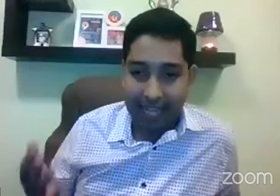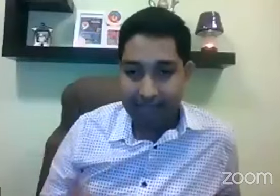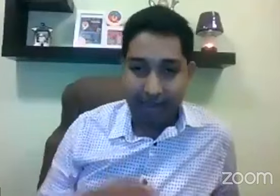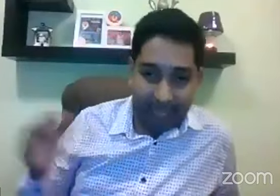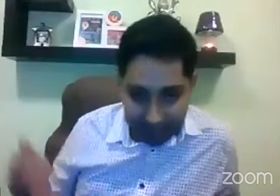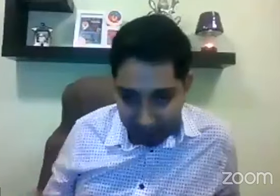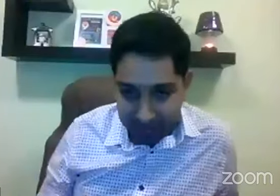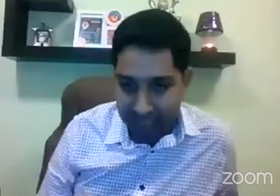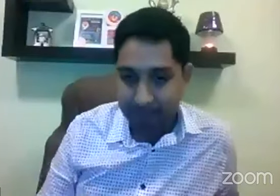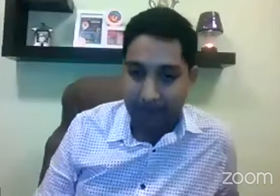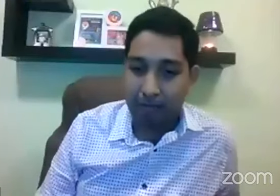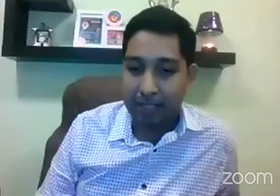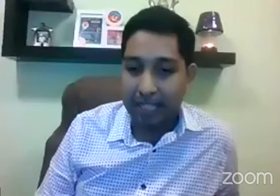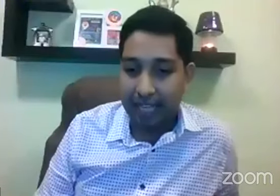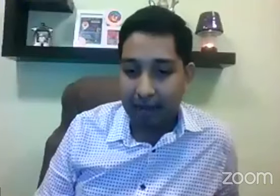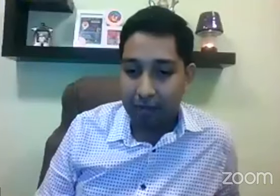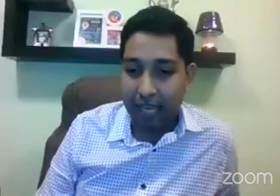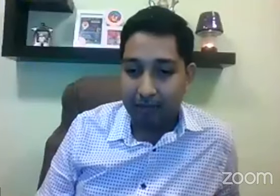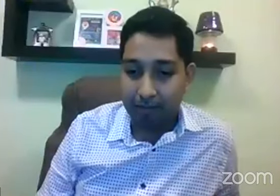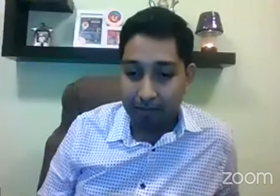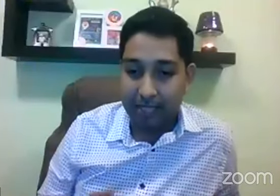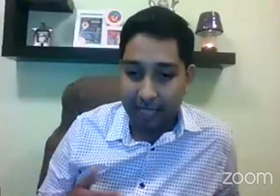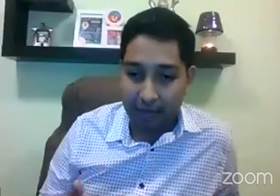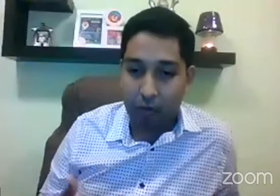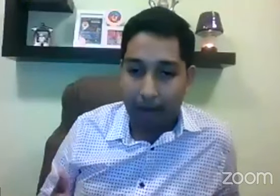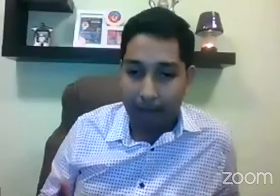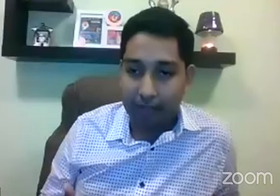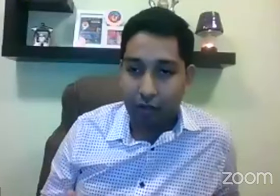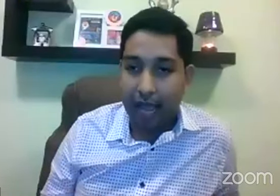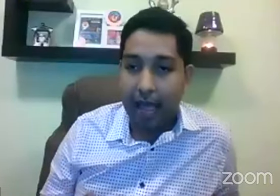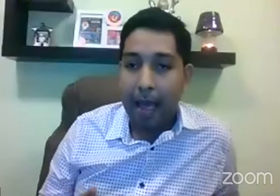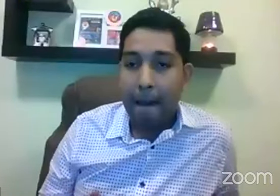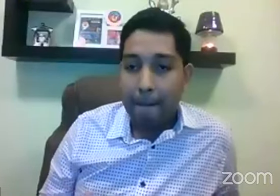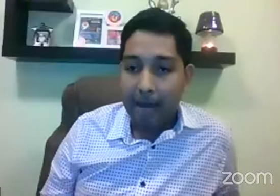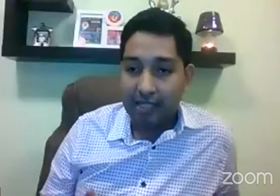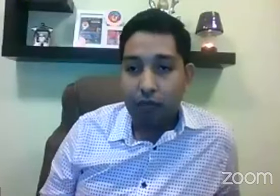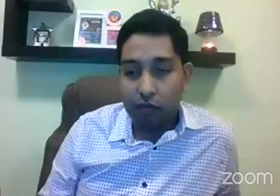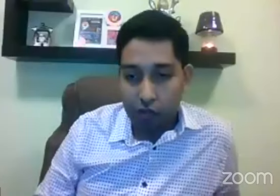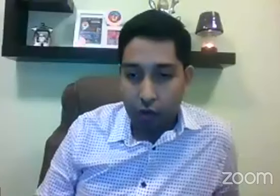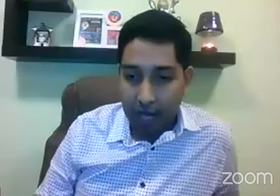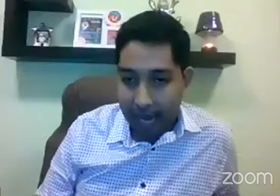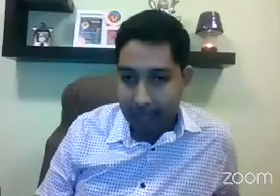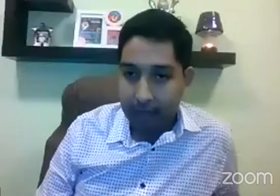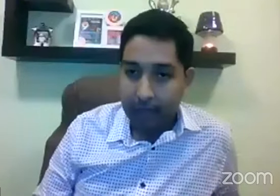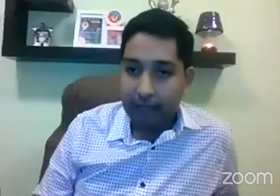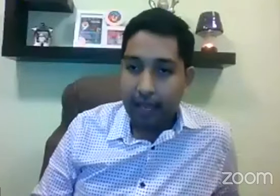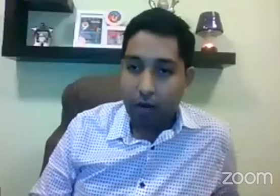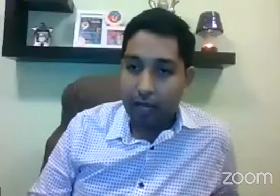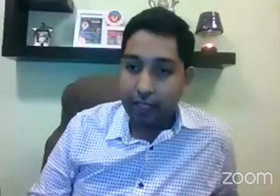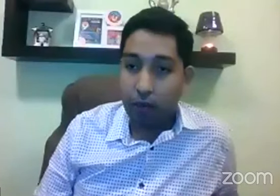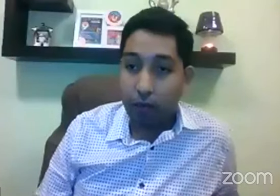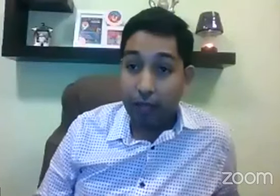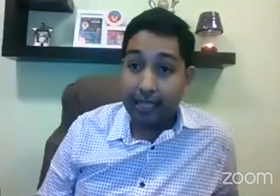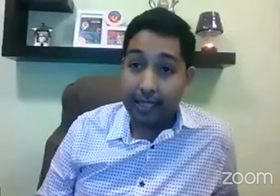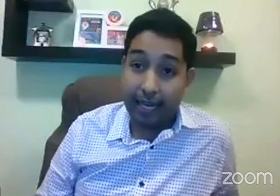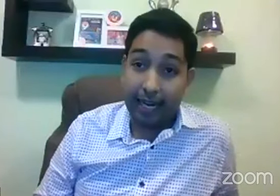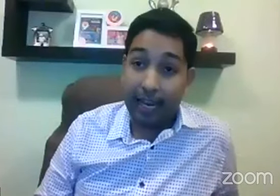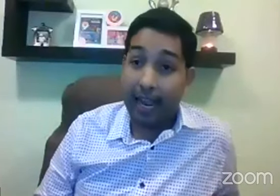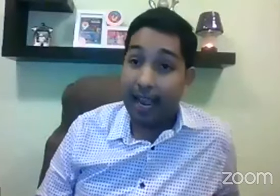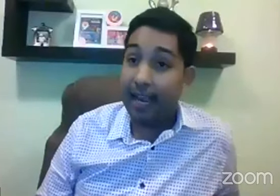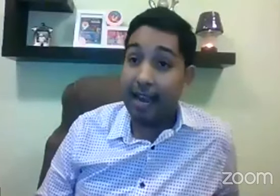haga las miles cosas, pero pues ya digamos ya me siento una persona más funcional de lo que yo